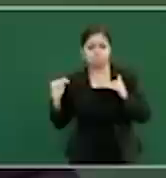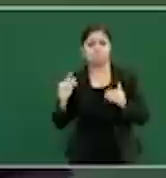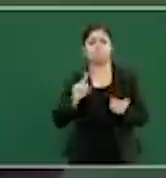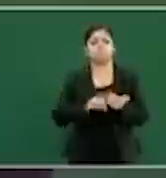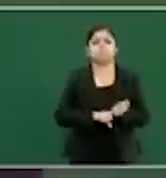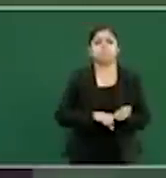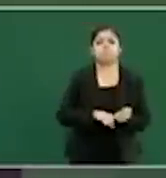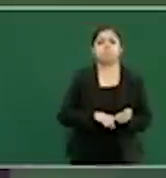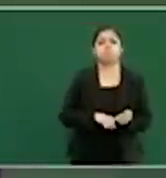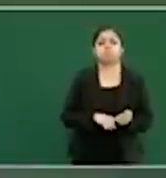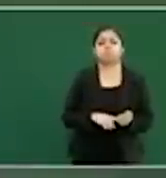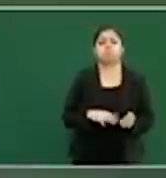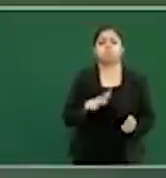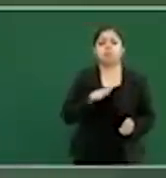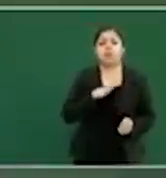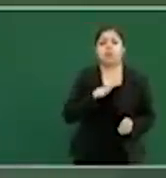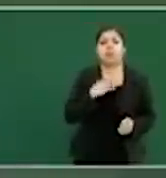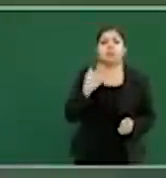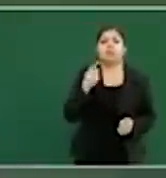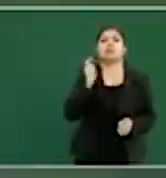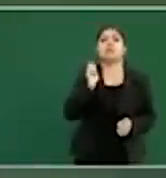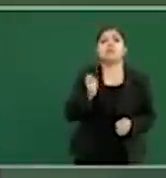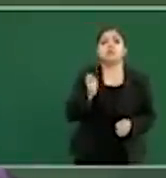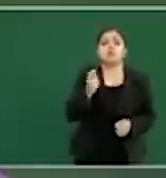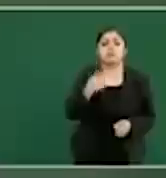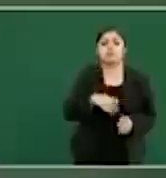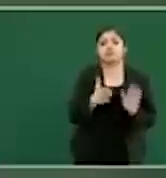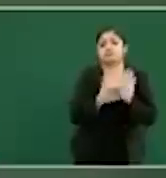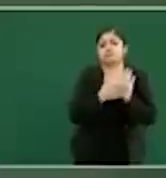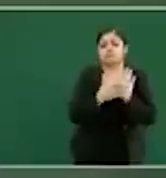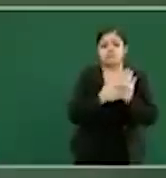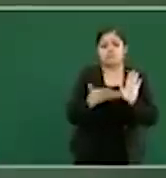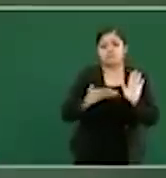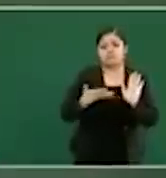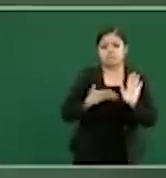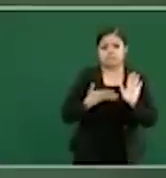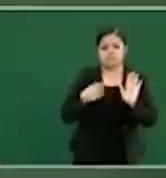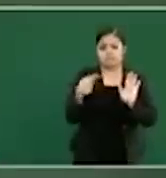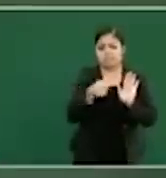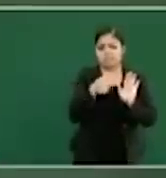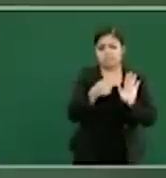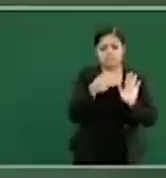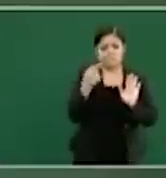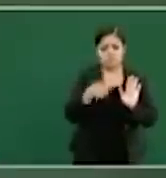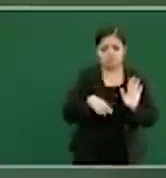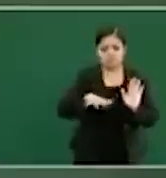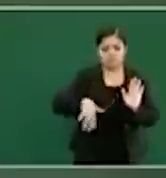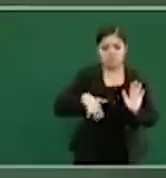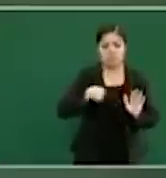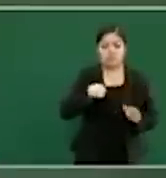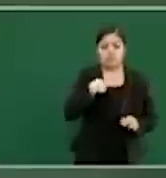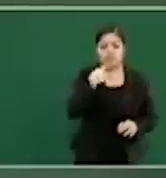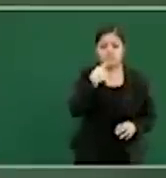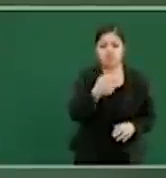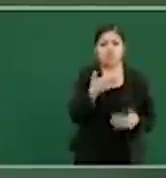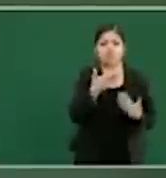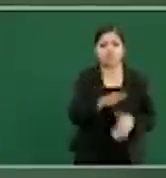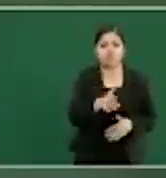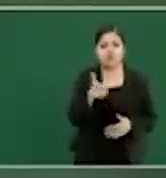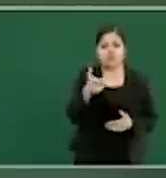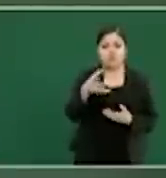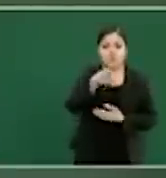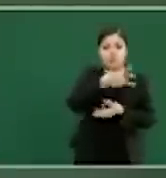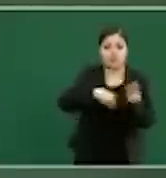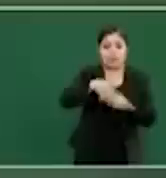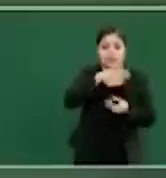muestran los datos. Todo esto que les acabo de decir, les adelanté lo de la recaudación,